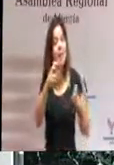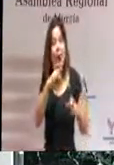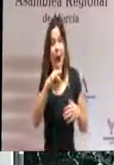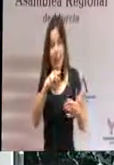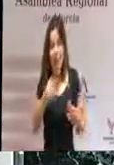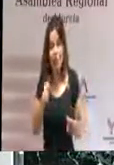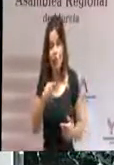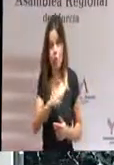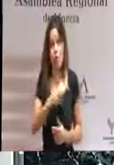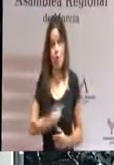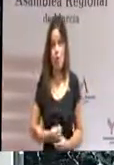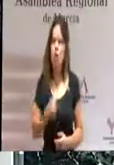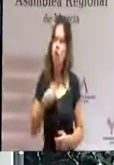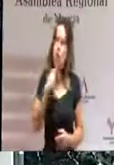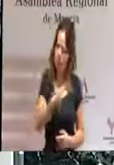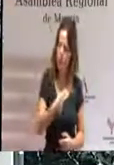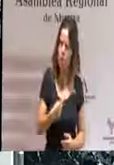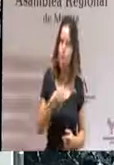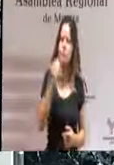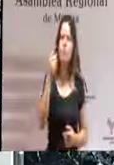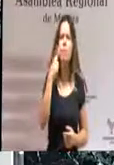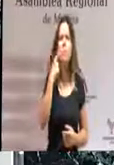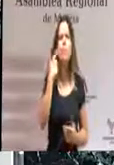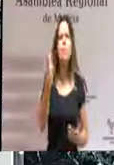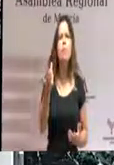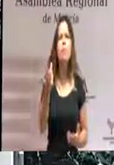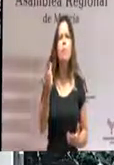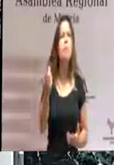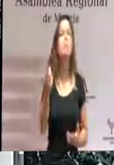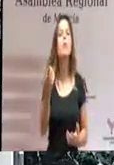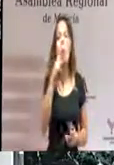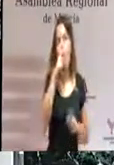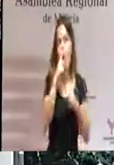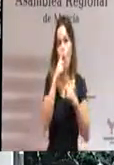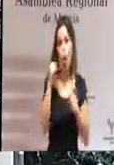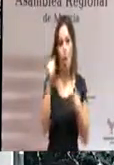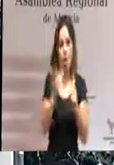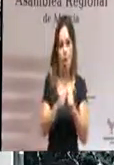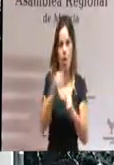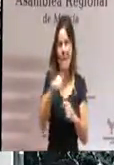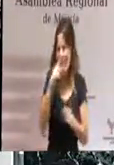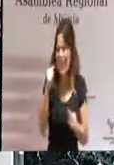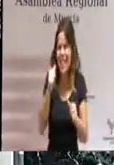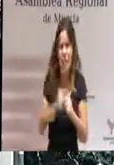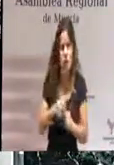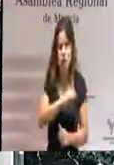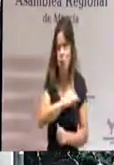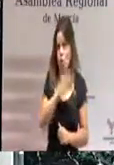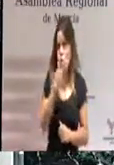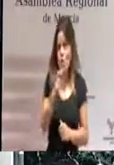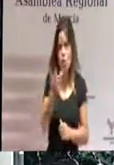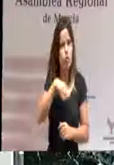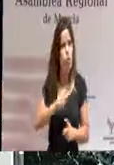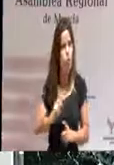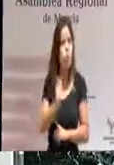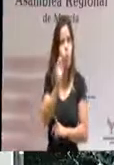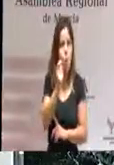en nuestra región. Y yo se lo voy a decir. Mire, en un año, en este año, señor Urralburu, hemos